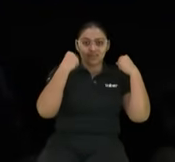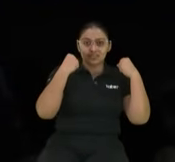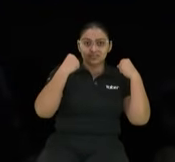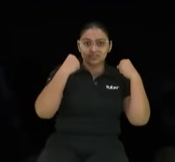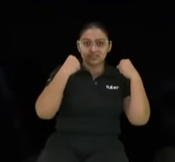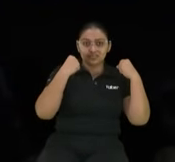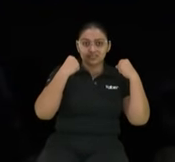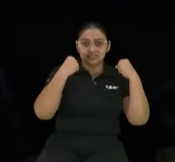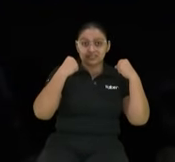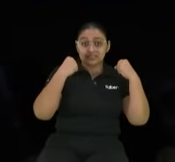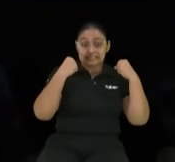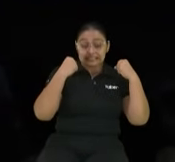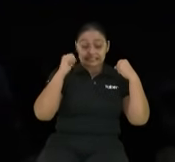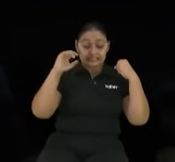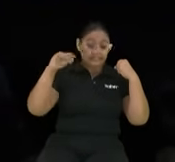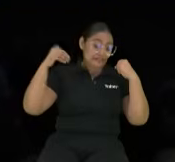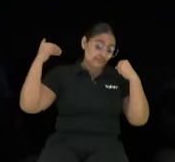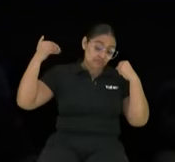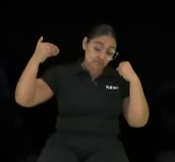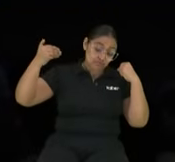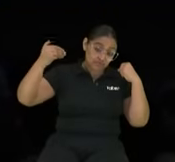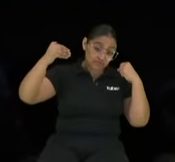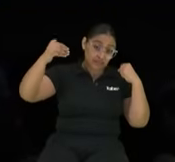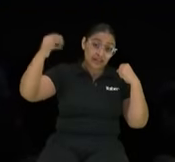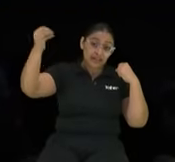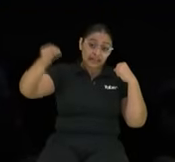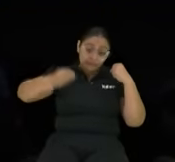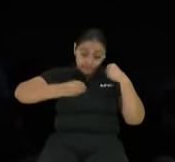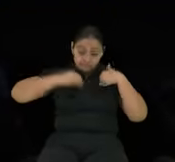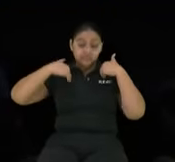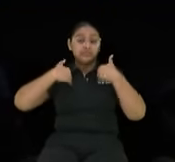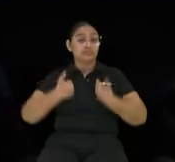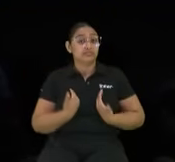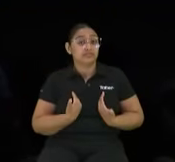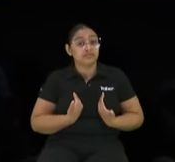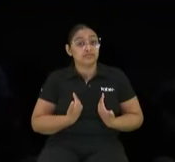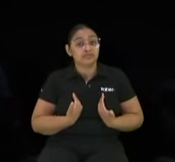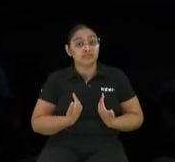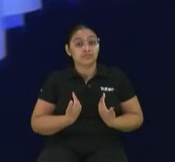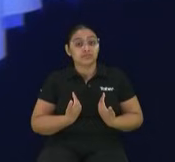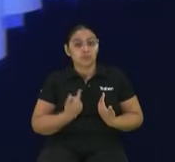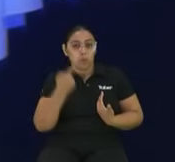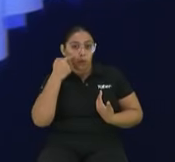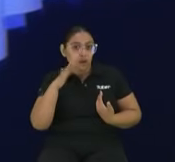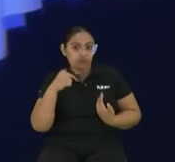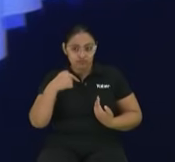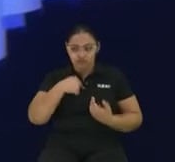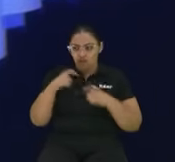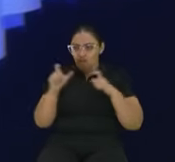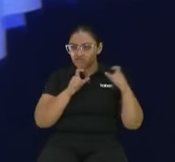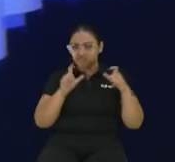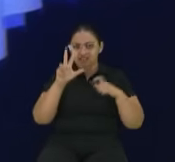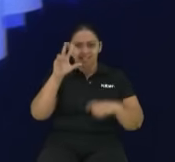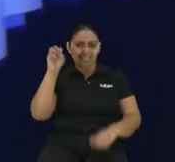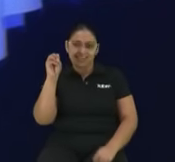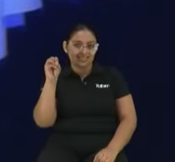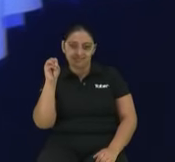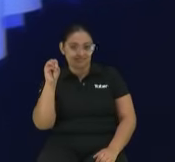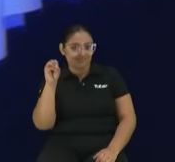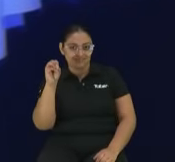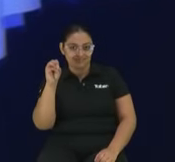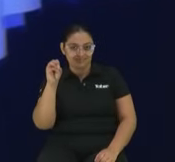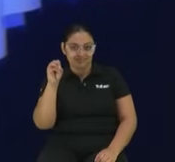el cansancio yo no tengo 30 años a los 30 años al terminar el culto e a dónde